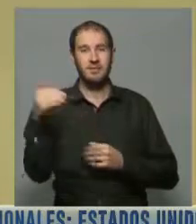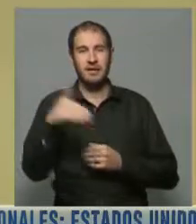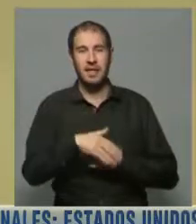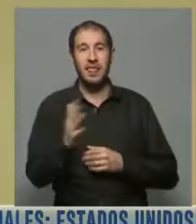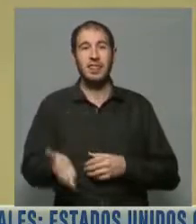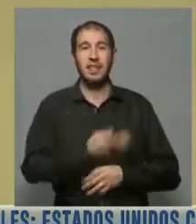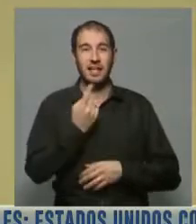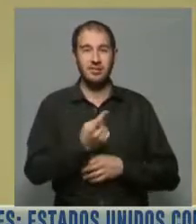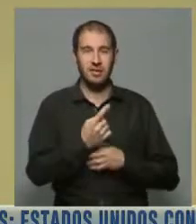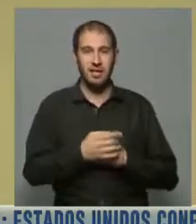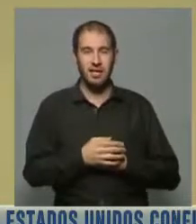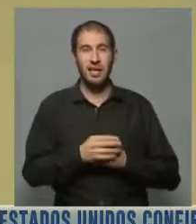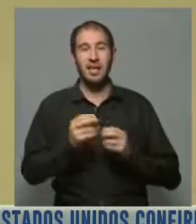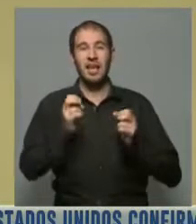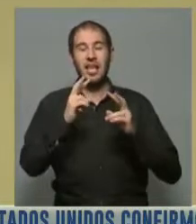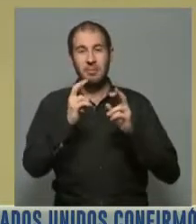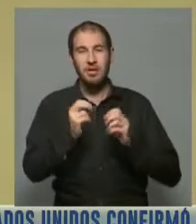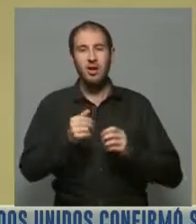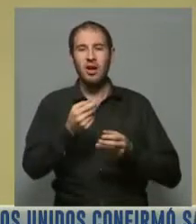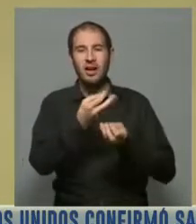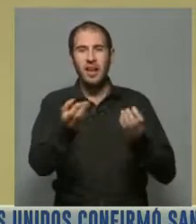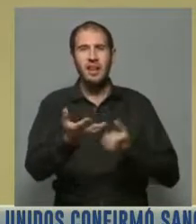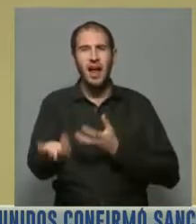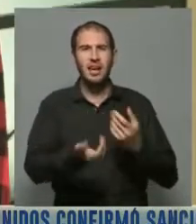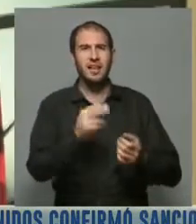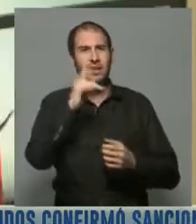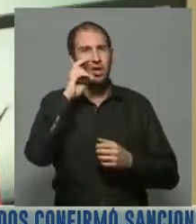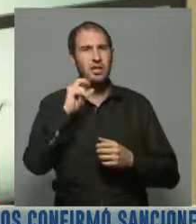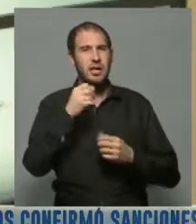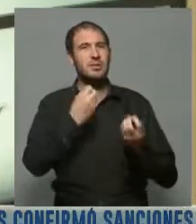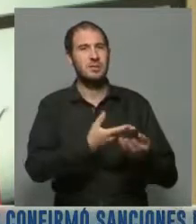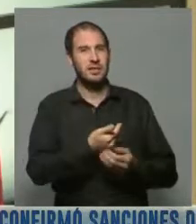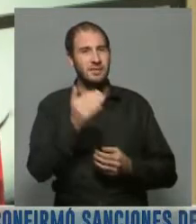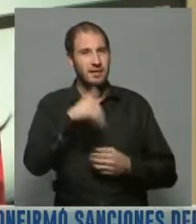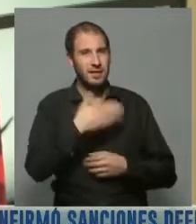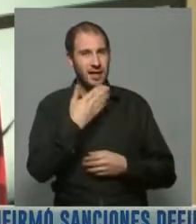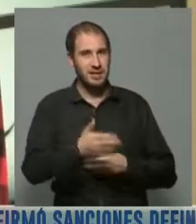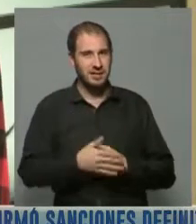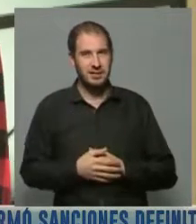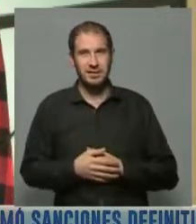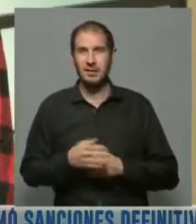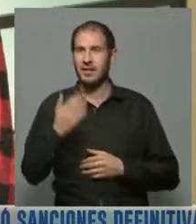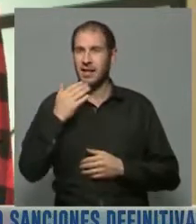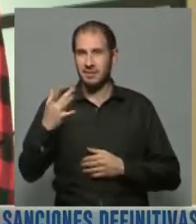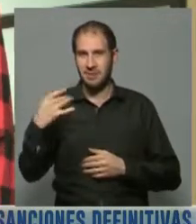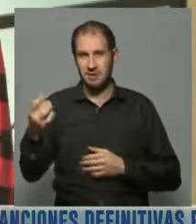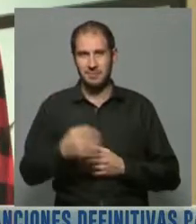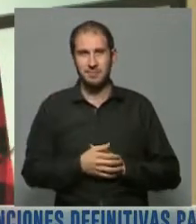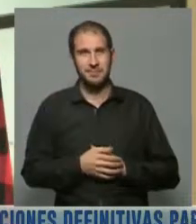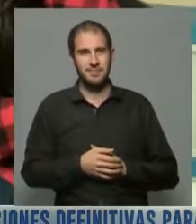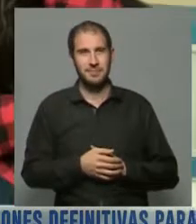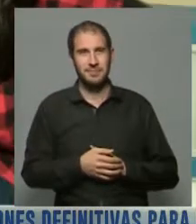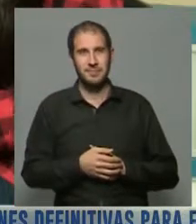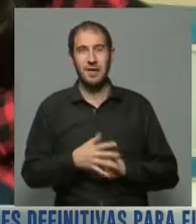a la directora de Inventario de un Jardín que Arde, Verónica Manzone. ¿Cómo estás? Muchas gracias por acercarte a Señalú. No, gracias por invitarnos.